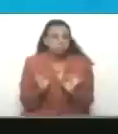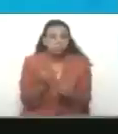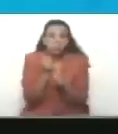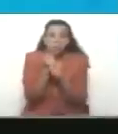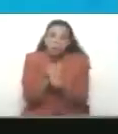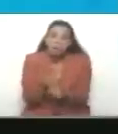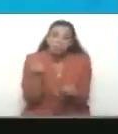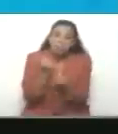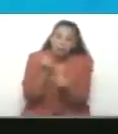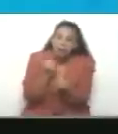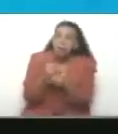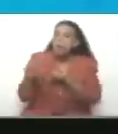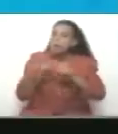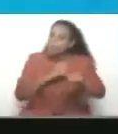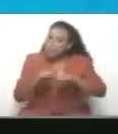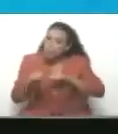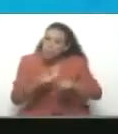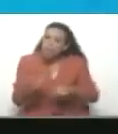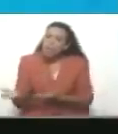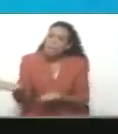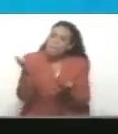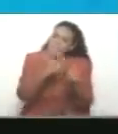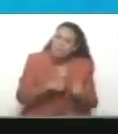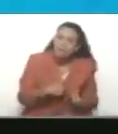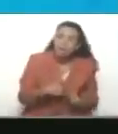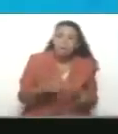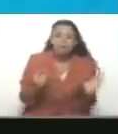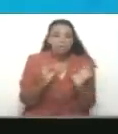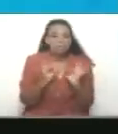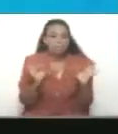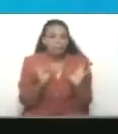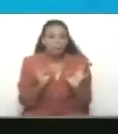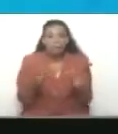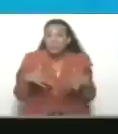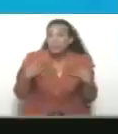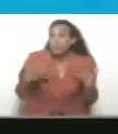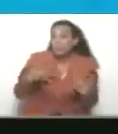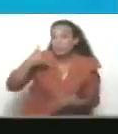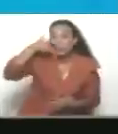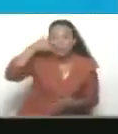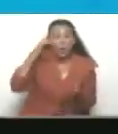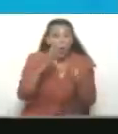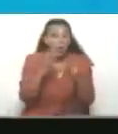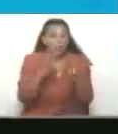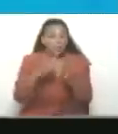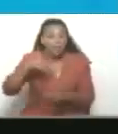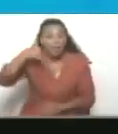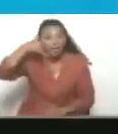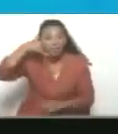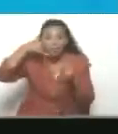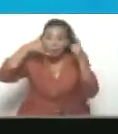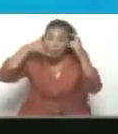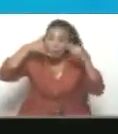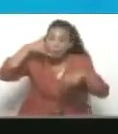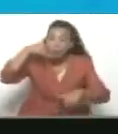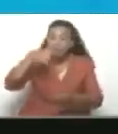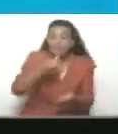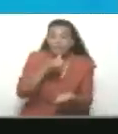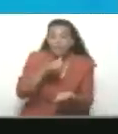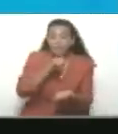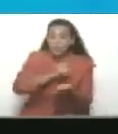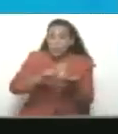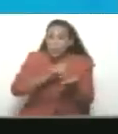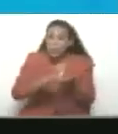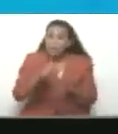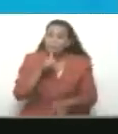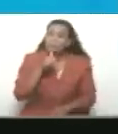trabajando para que que lleguen y por eso que me emocionó tanto de que este que yo haciendo el reporte haciendo